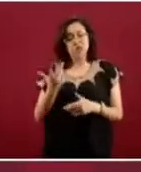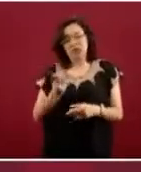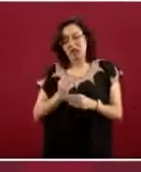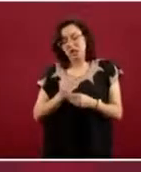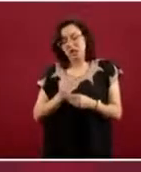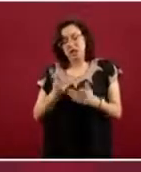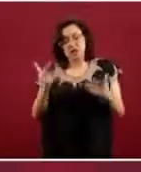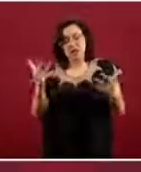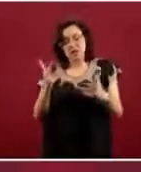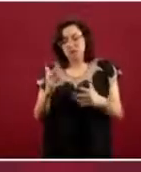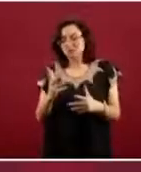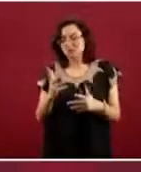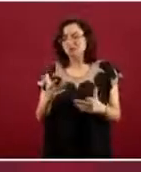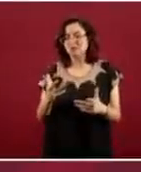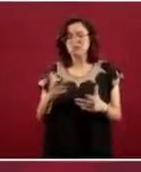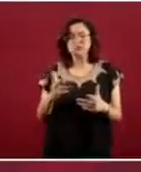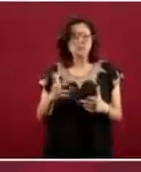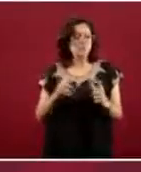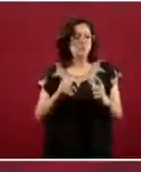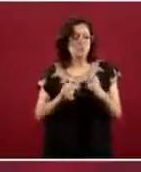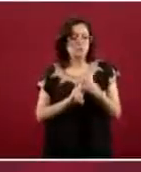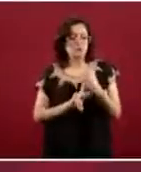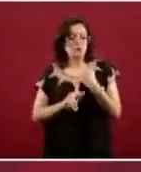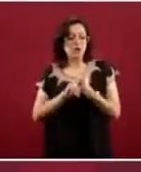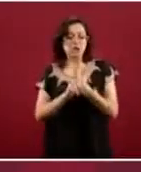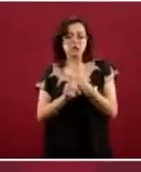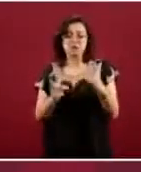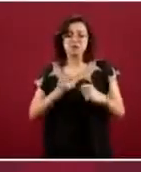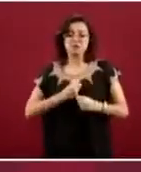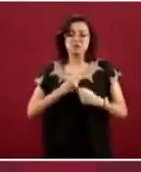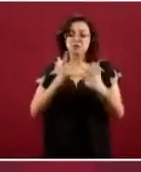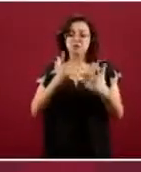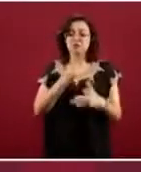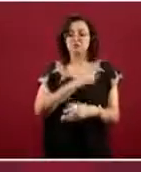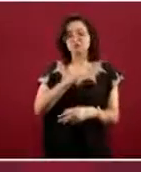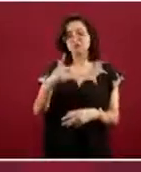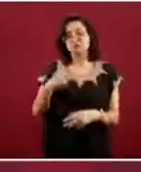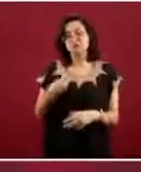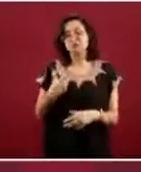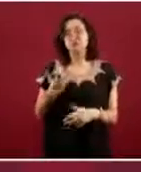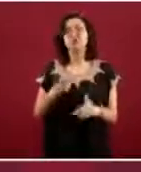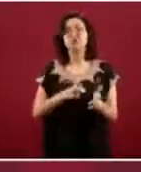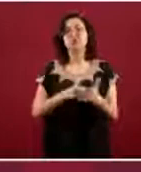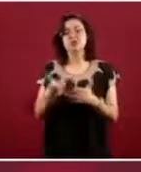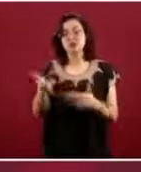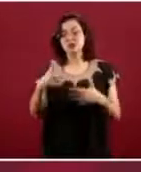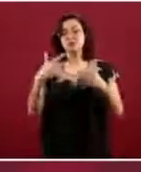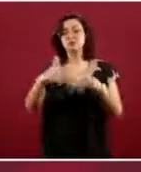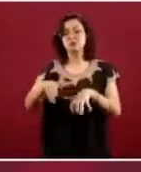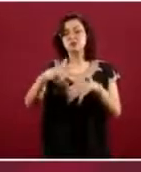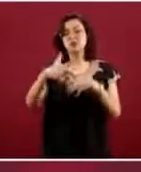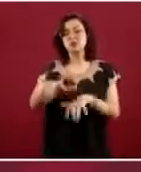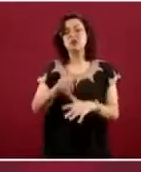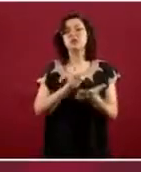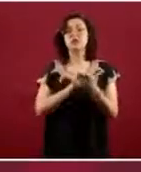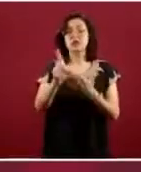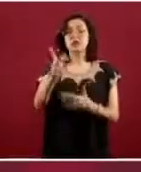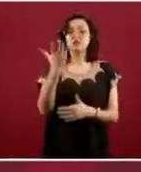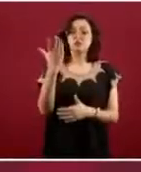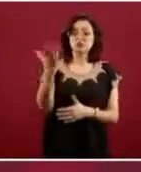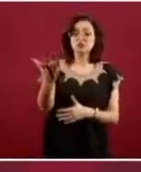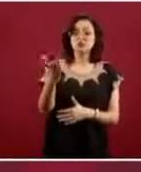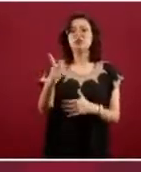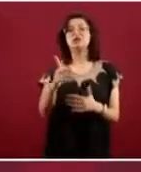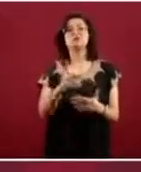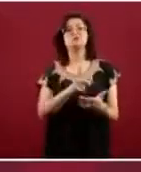enteramente deseable, vivir en un país donde se puede expresar libremente opiniones, donde existe el derecho de manifestación, el derecho de petición,